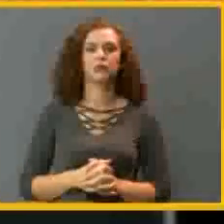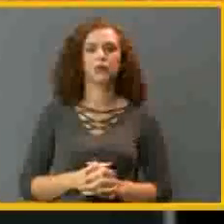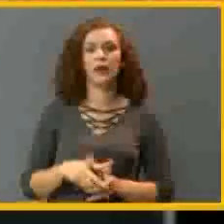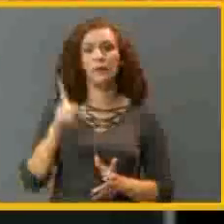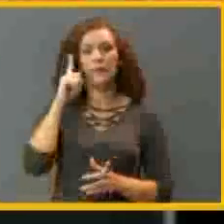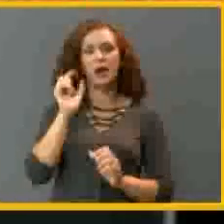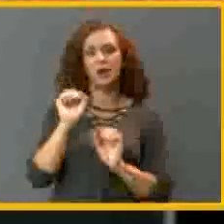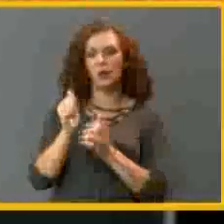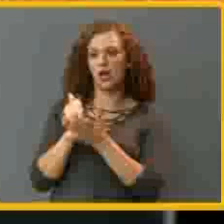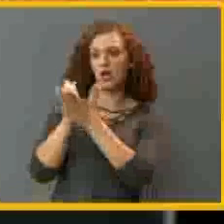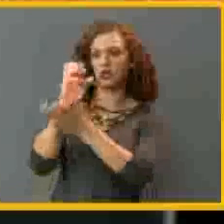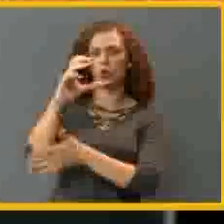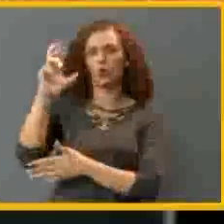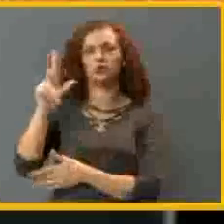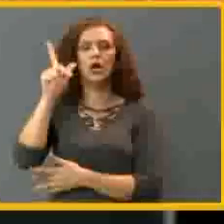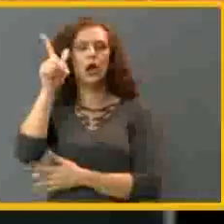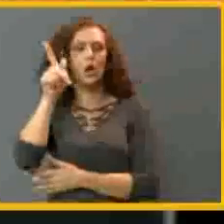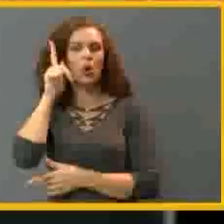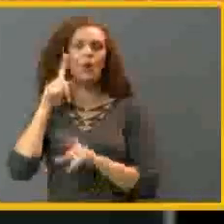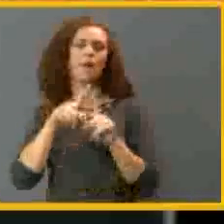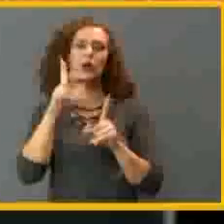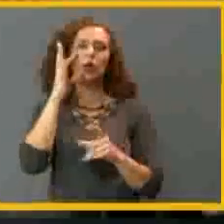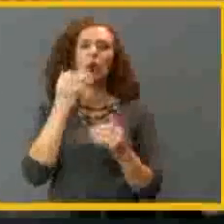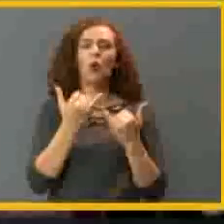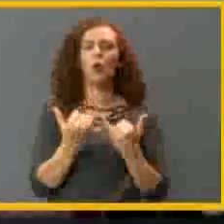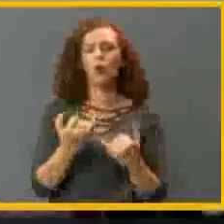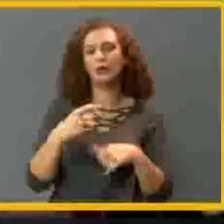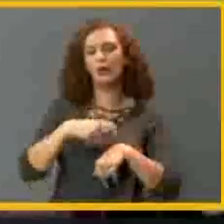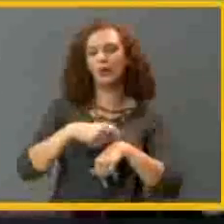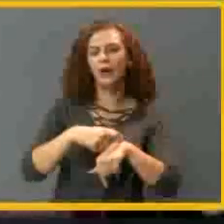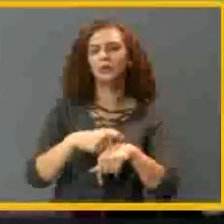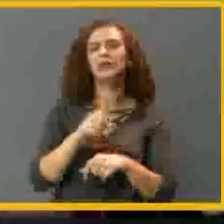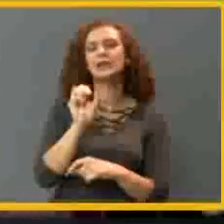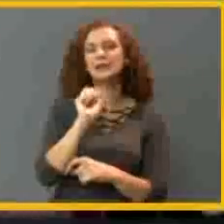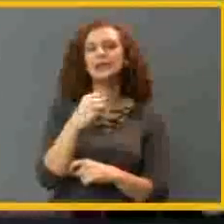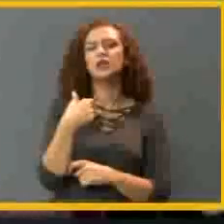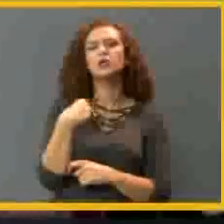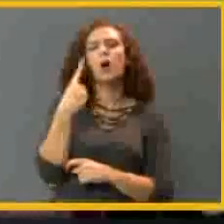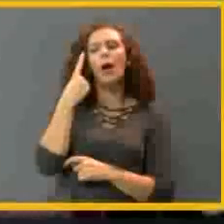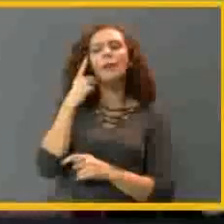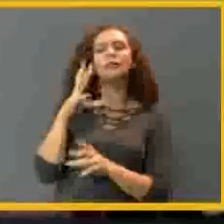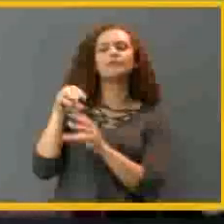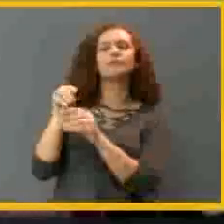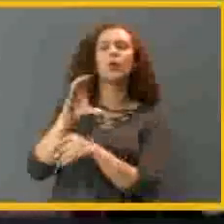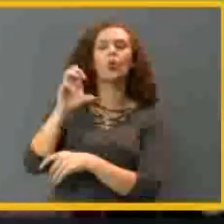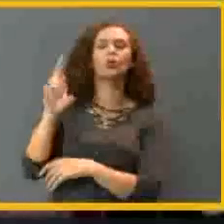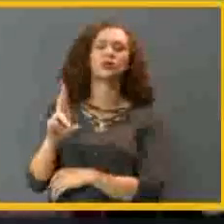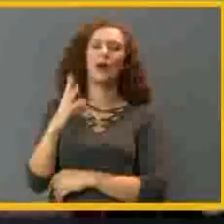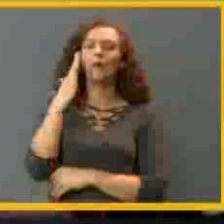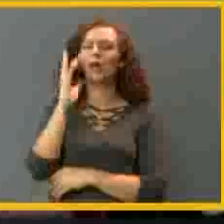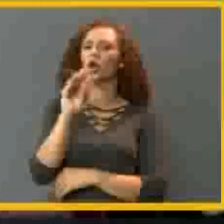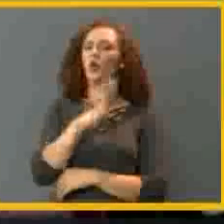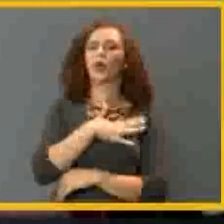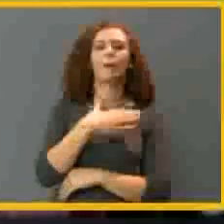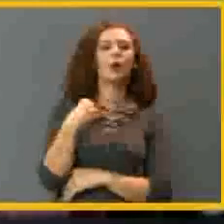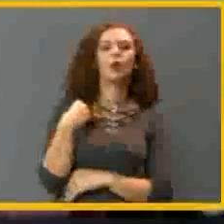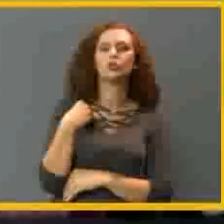para poder ayudar a la selección. Pues yo creo que hoy en día sí me lo voy a pensar, porque no me